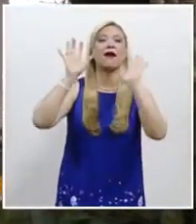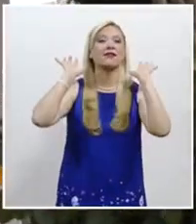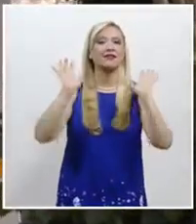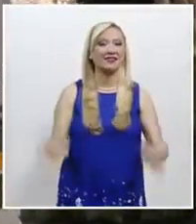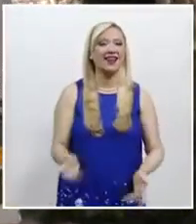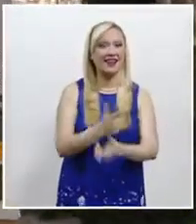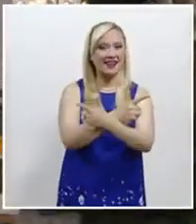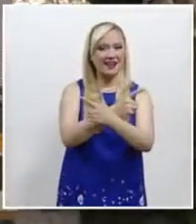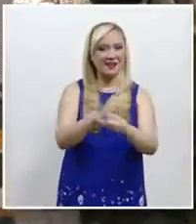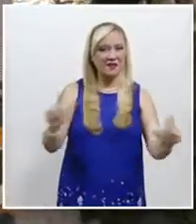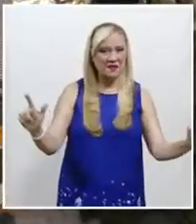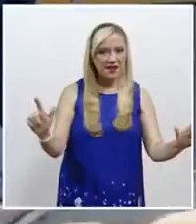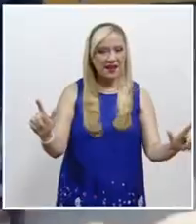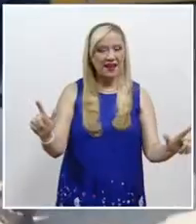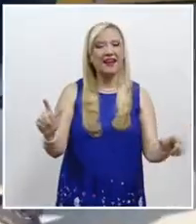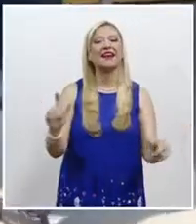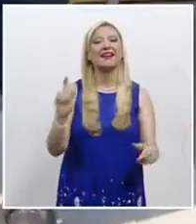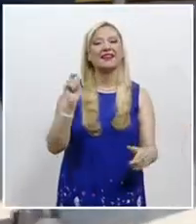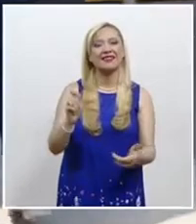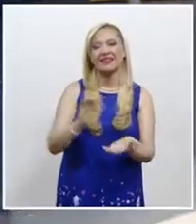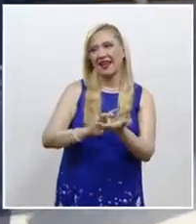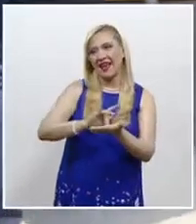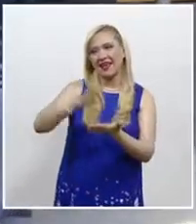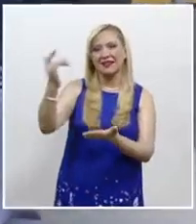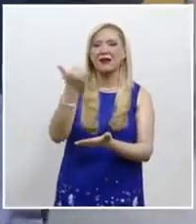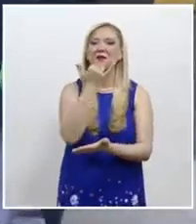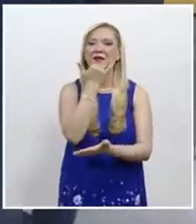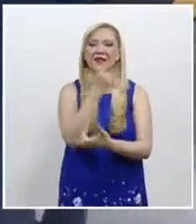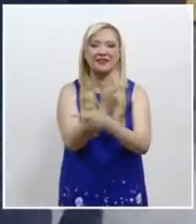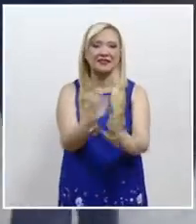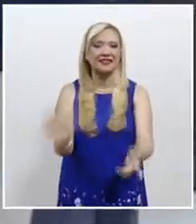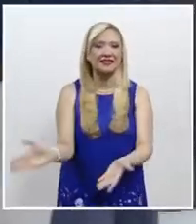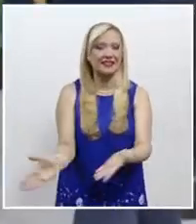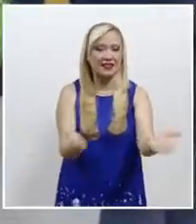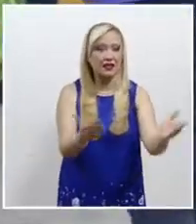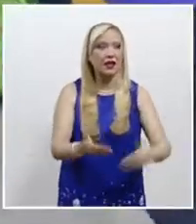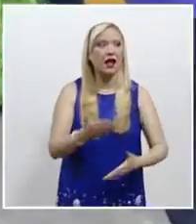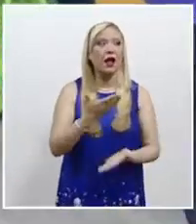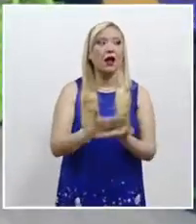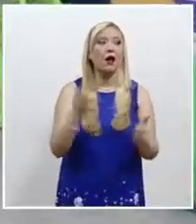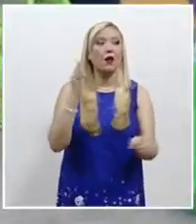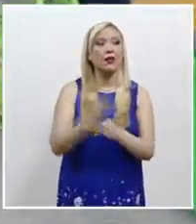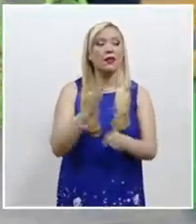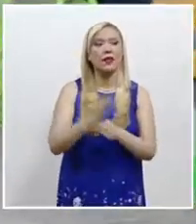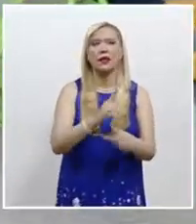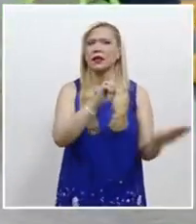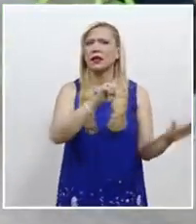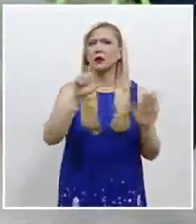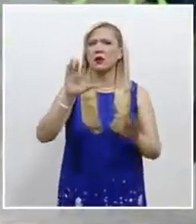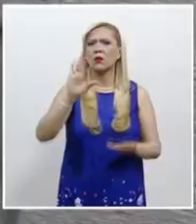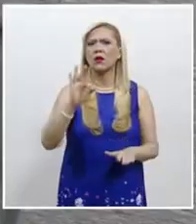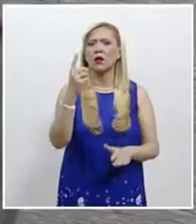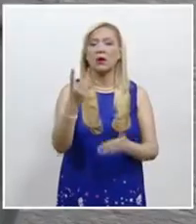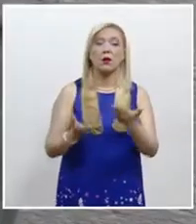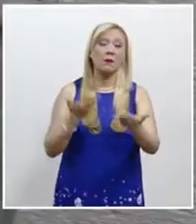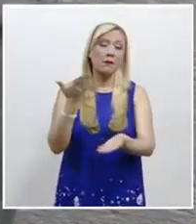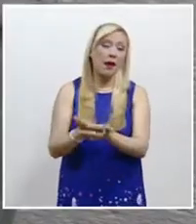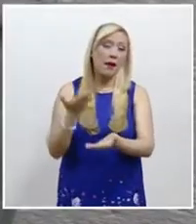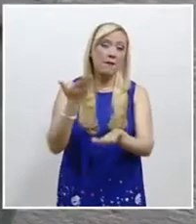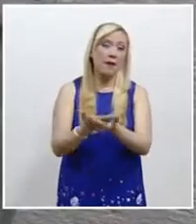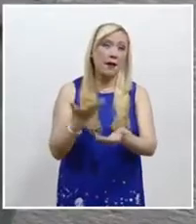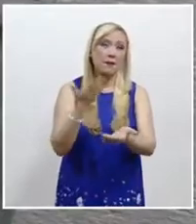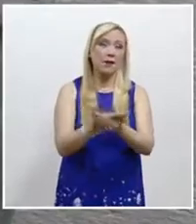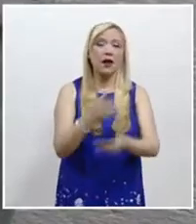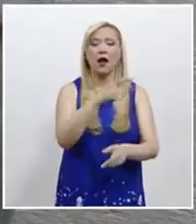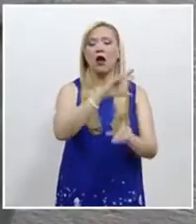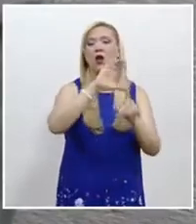el beneficio de liberación gracias a la ley de amnistía. A la fecha ha presentado 741 solicitudes más ante